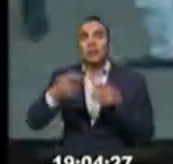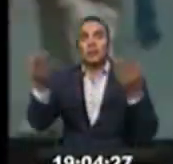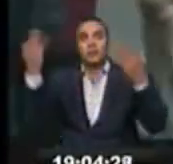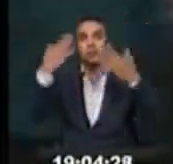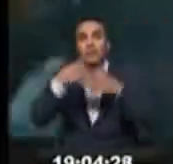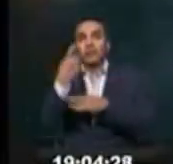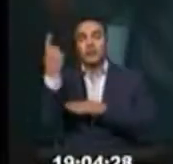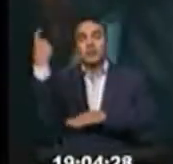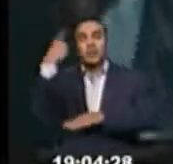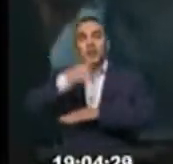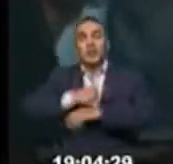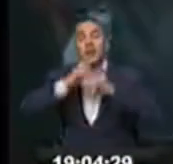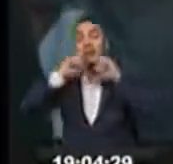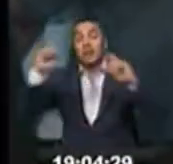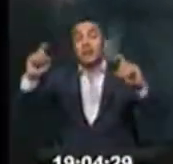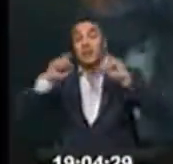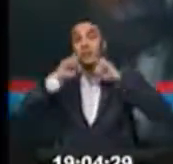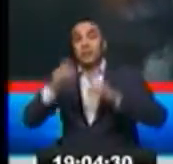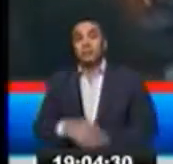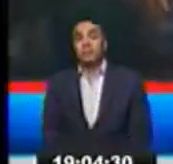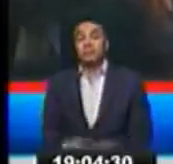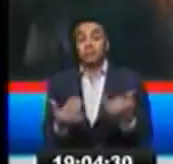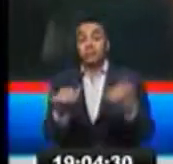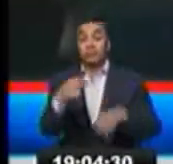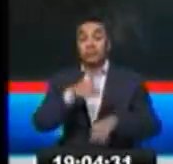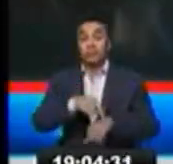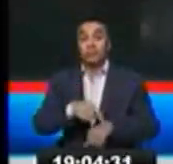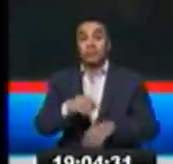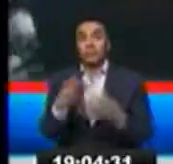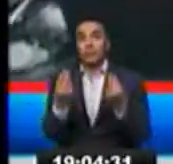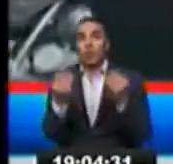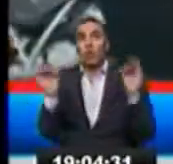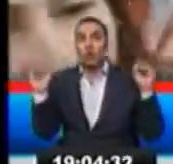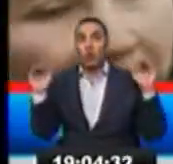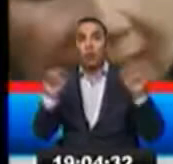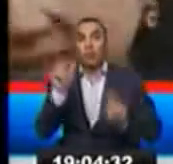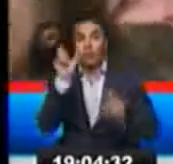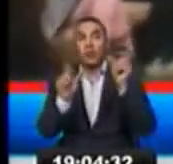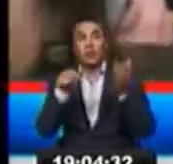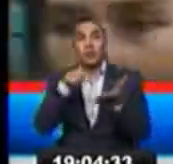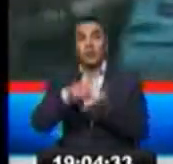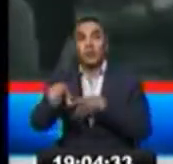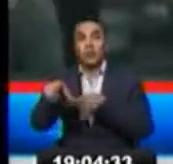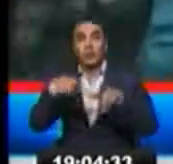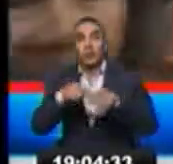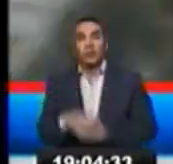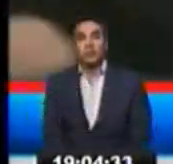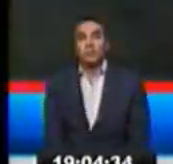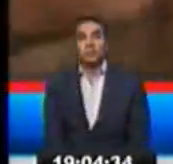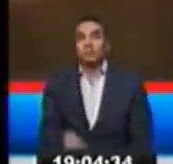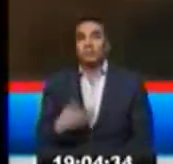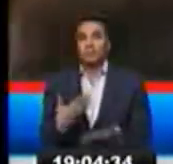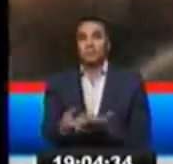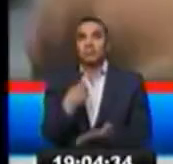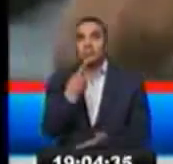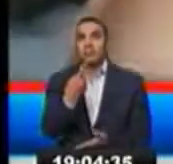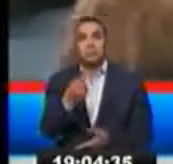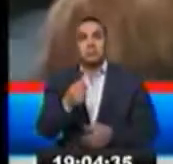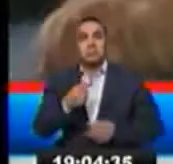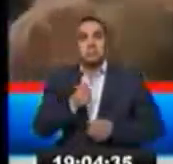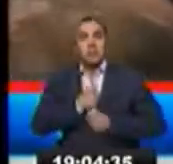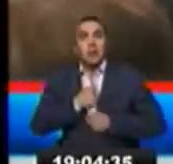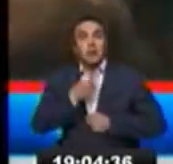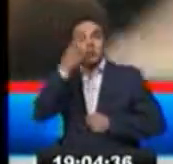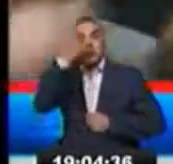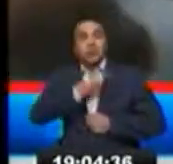11 días de manifestaciones. A esta hora se evidencia un gran número de personas en el sitio que acudieron de manera espontánea.